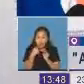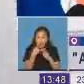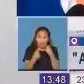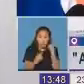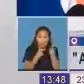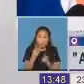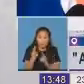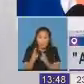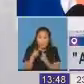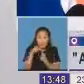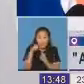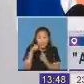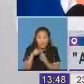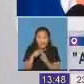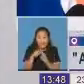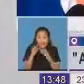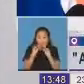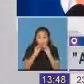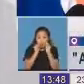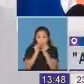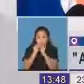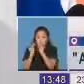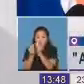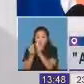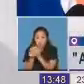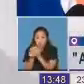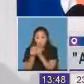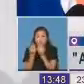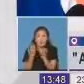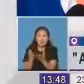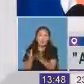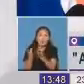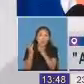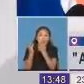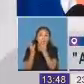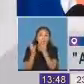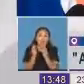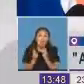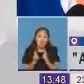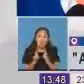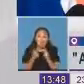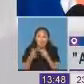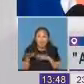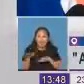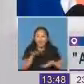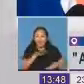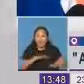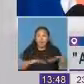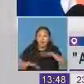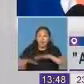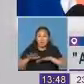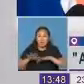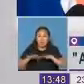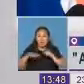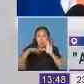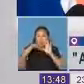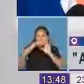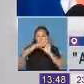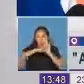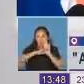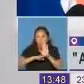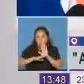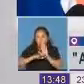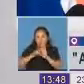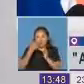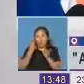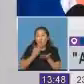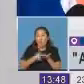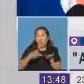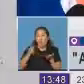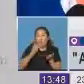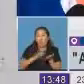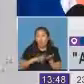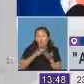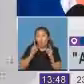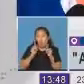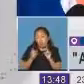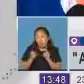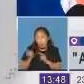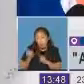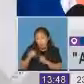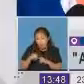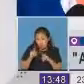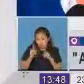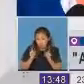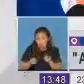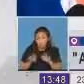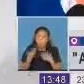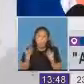esas revisiones tarifarias permitieron reacomodar los cuadros tarifarios, pero también tratando de